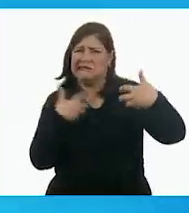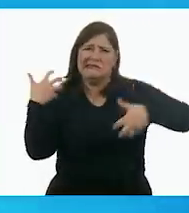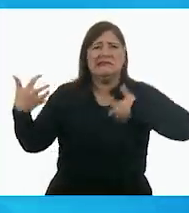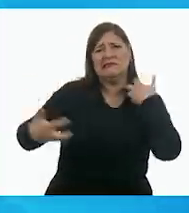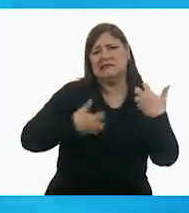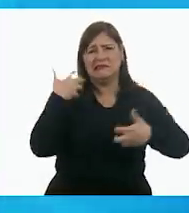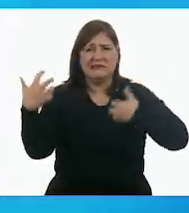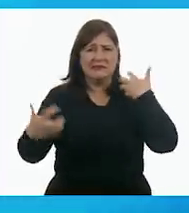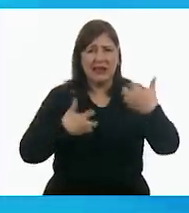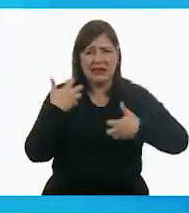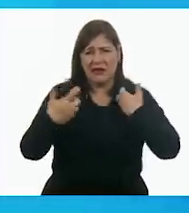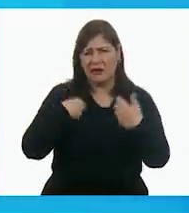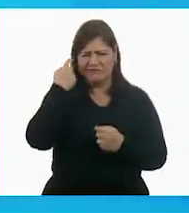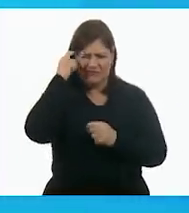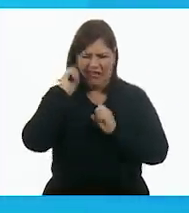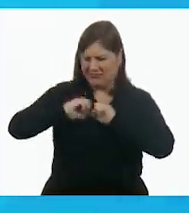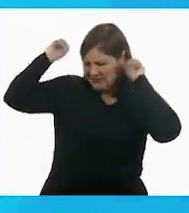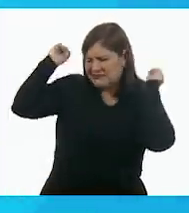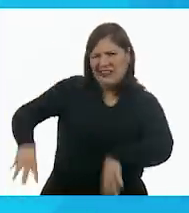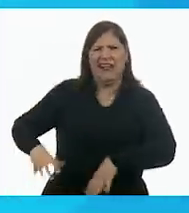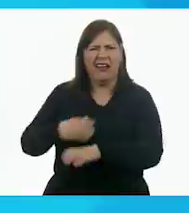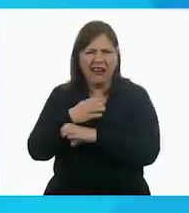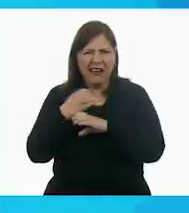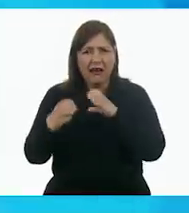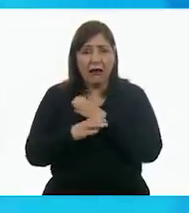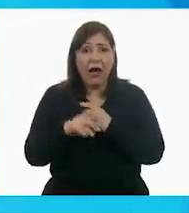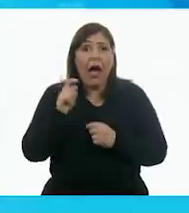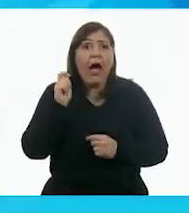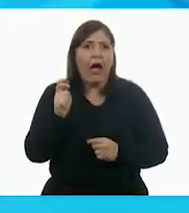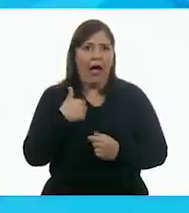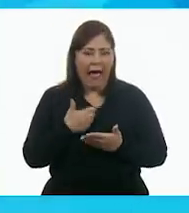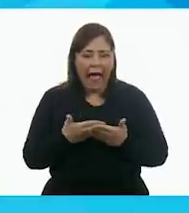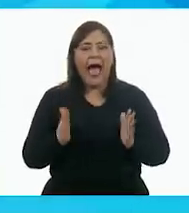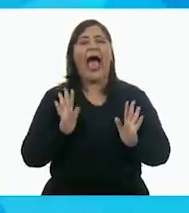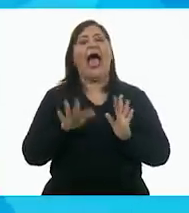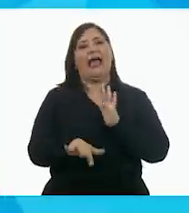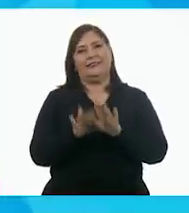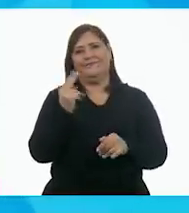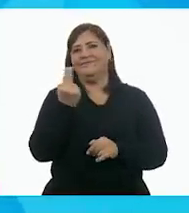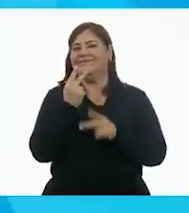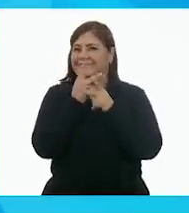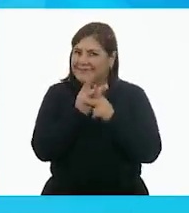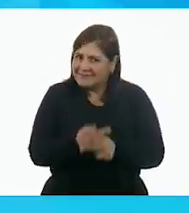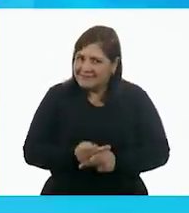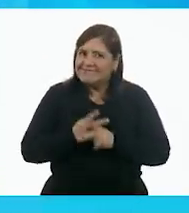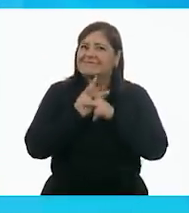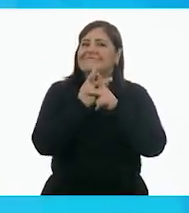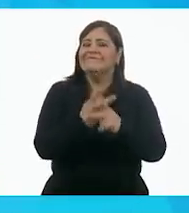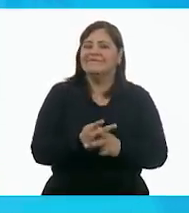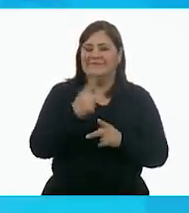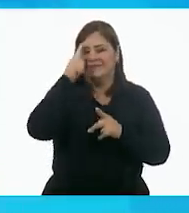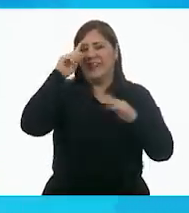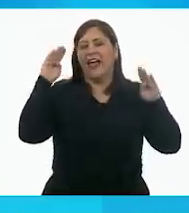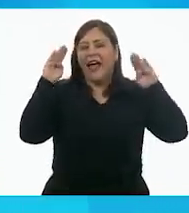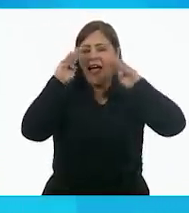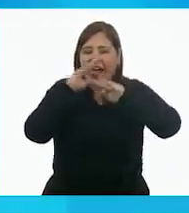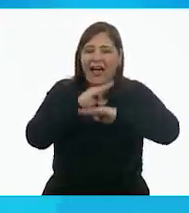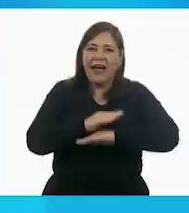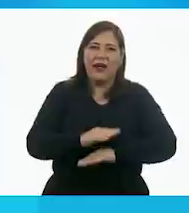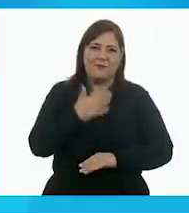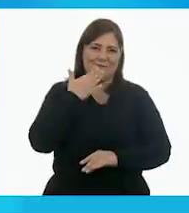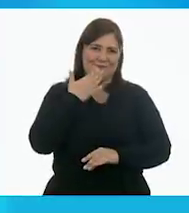desesperaba, me enojaba y las cosas aventaba. Ahora sé que hay que ser paciente y todo